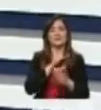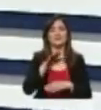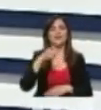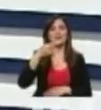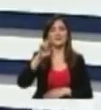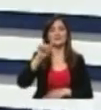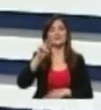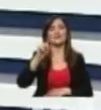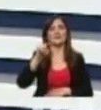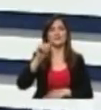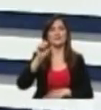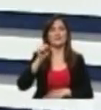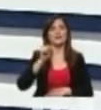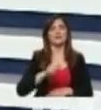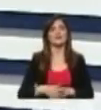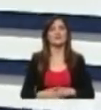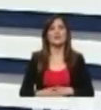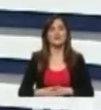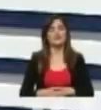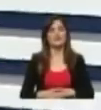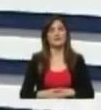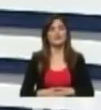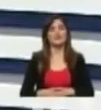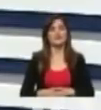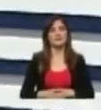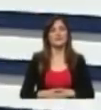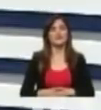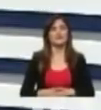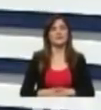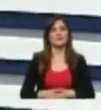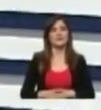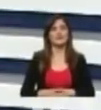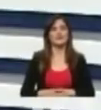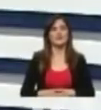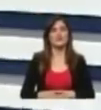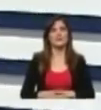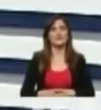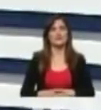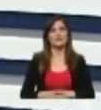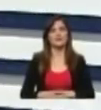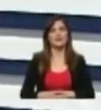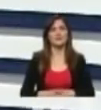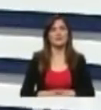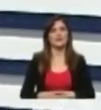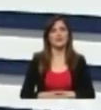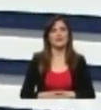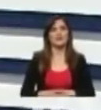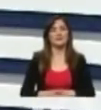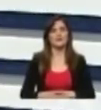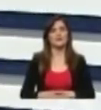cambiado de sentido. Volvieron a su sentido original. Joana, ¿nos escuchas? Joana. Dime,